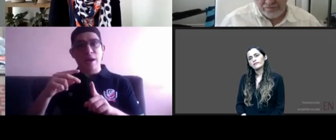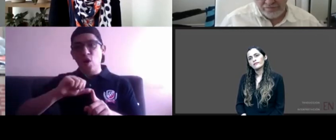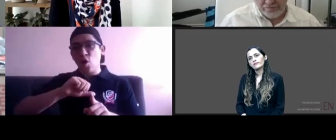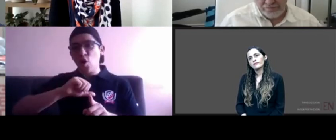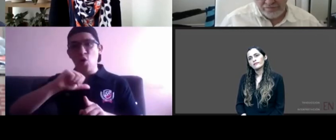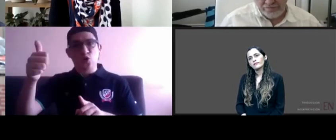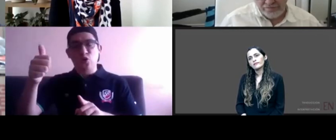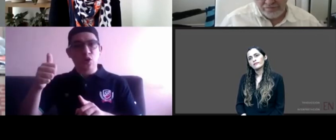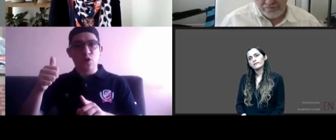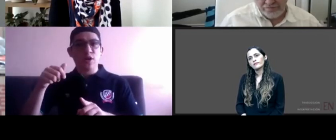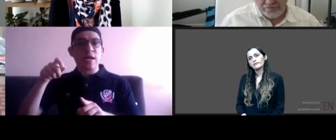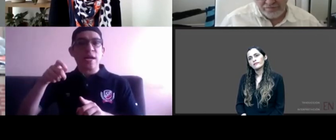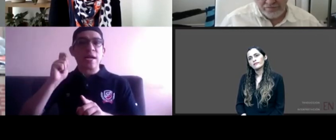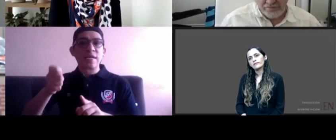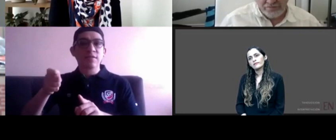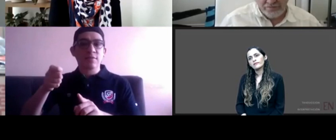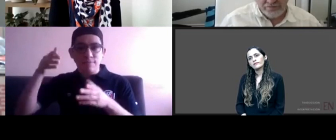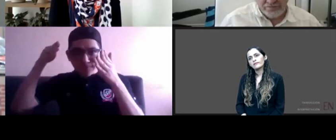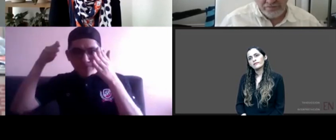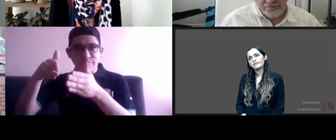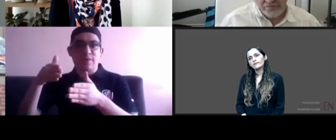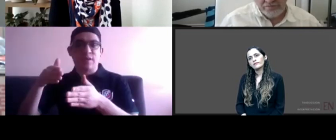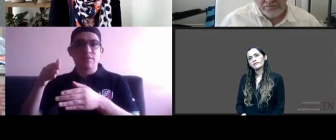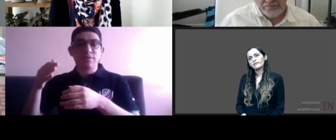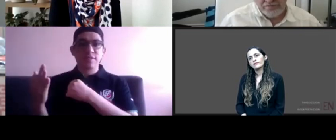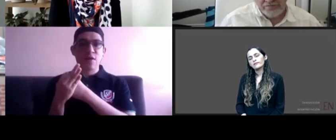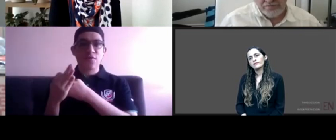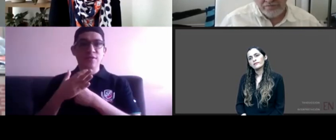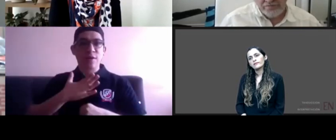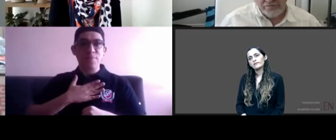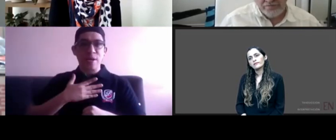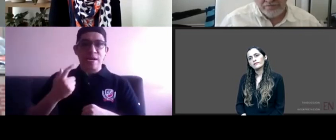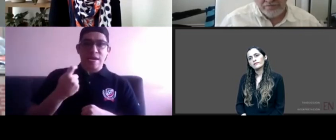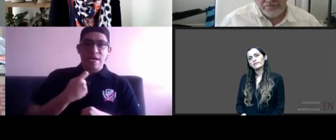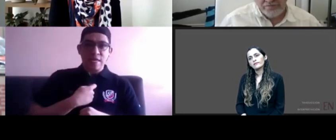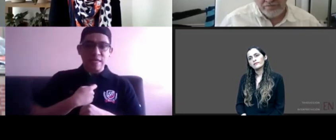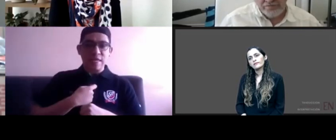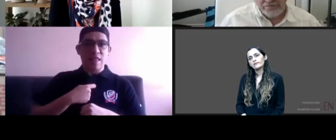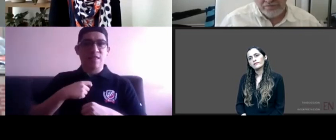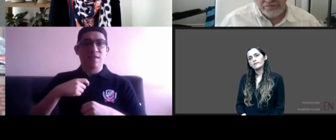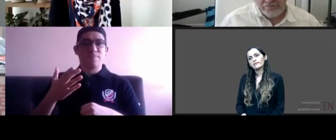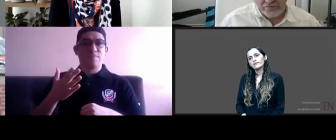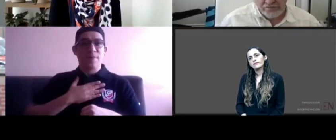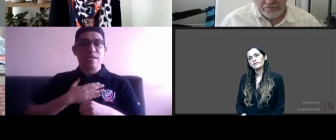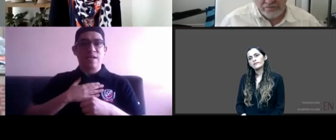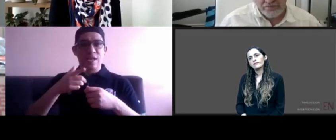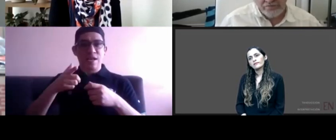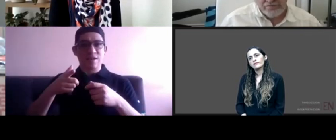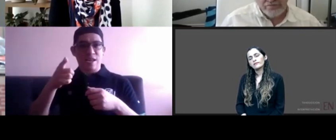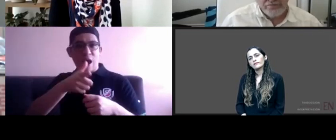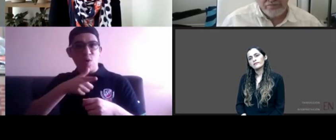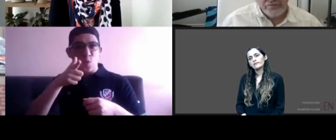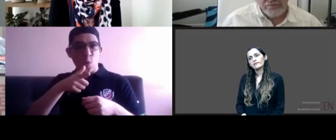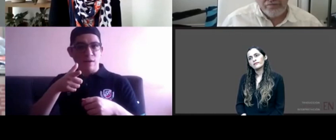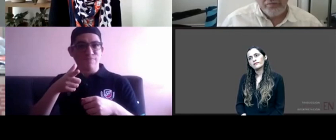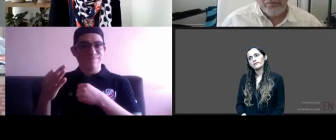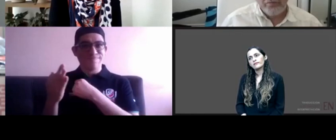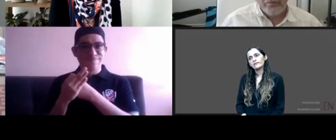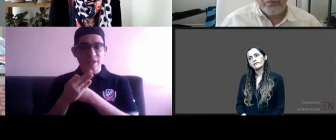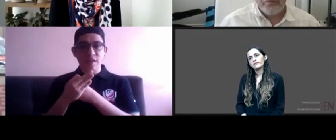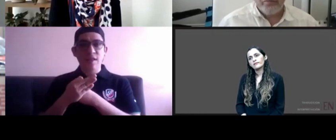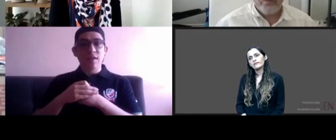la comunidad de personas sordas también tiene, se puede abordar